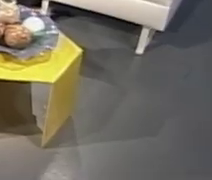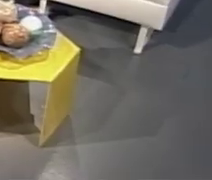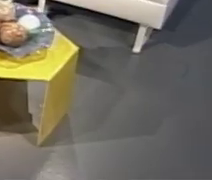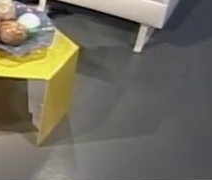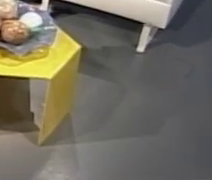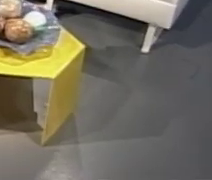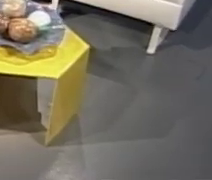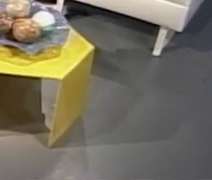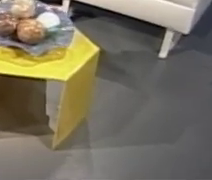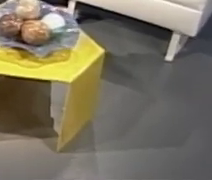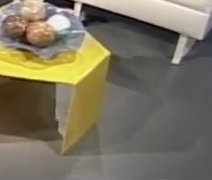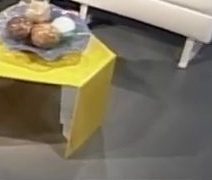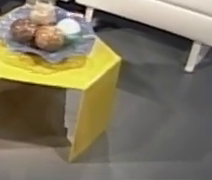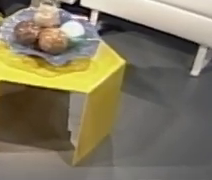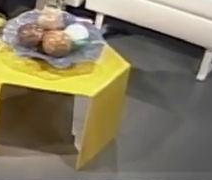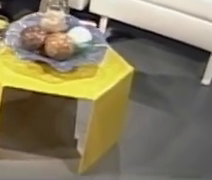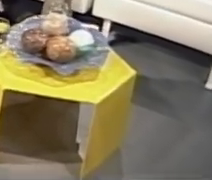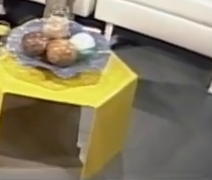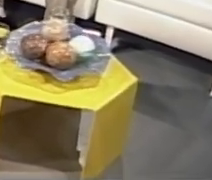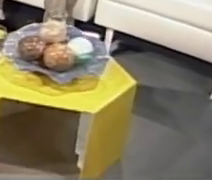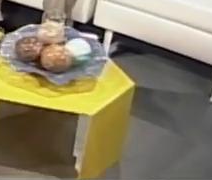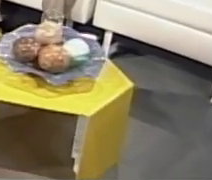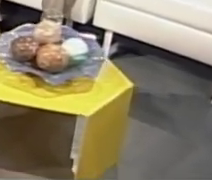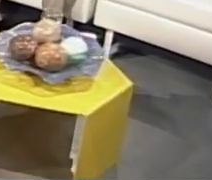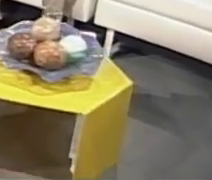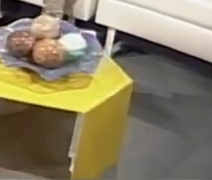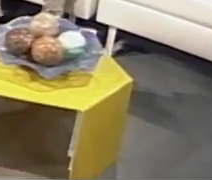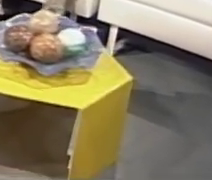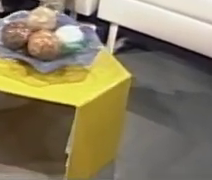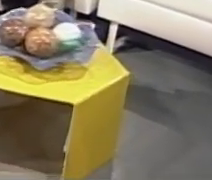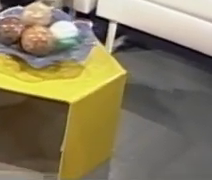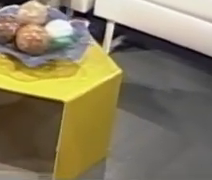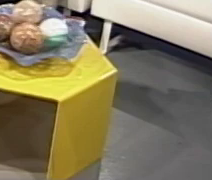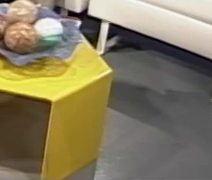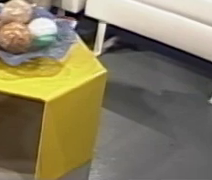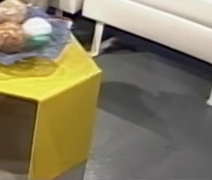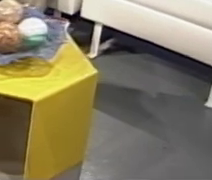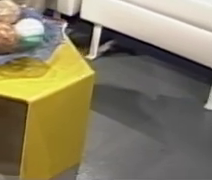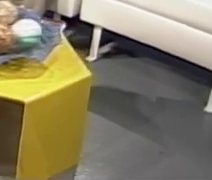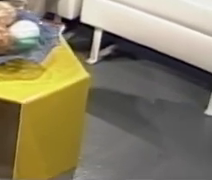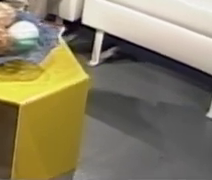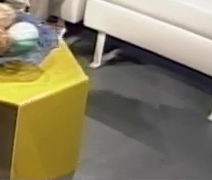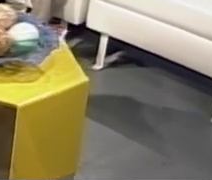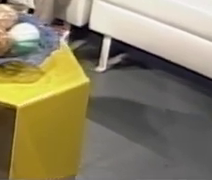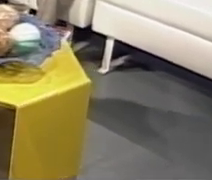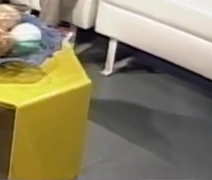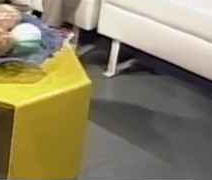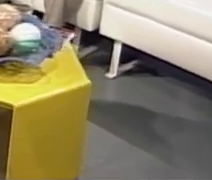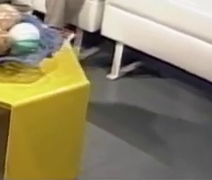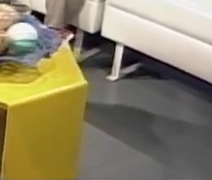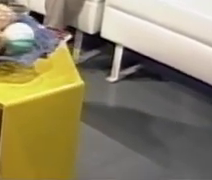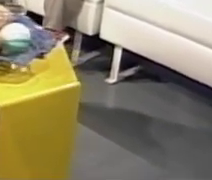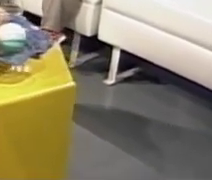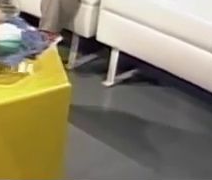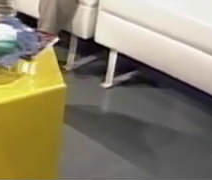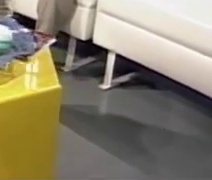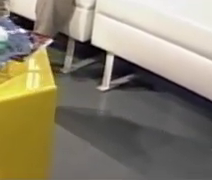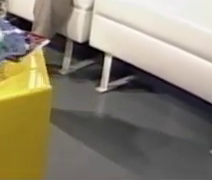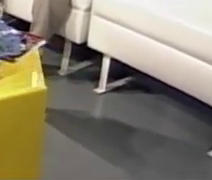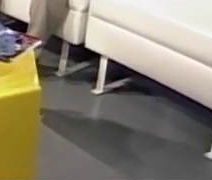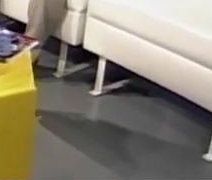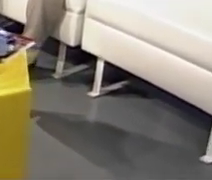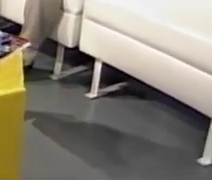estaba haciendo referencia a una carta porque le había enviado el secretario general de UNASUR, en la cual estaba tratando